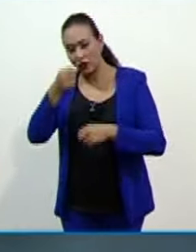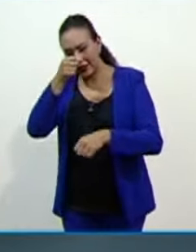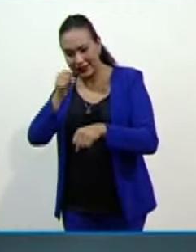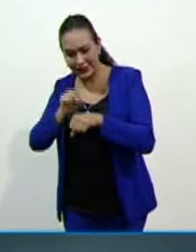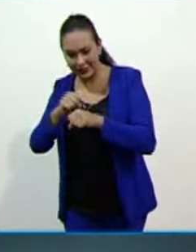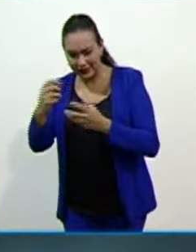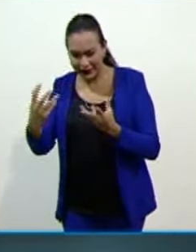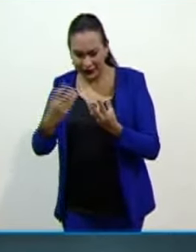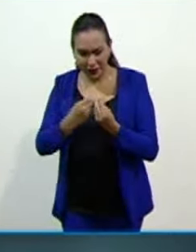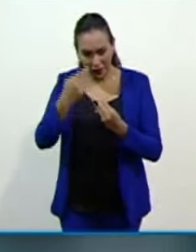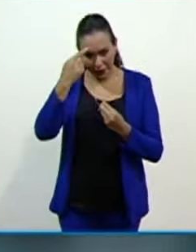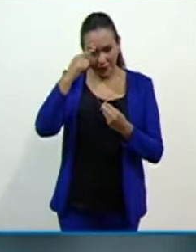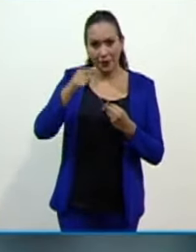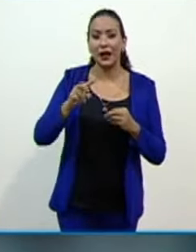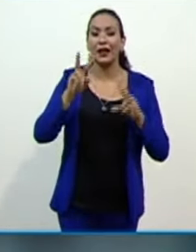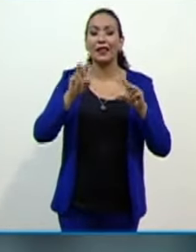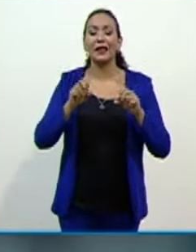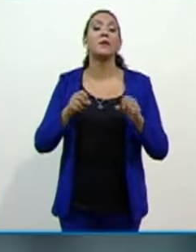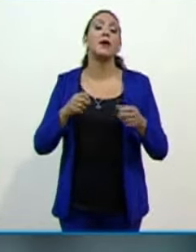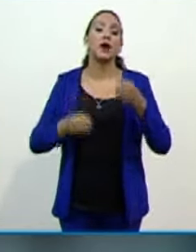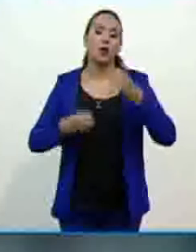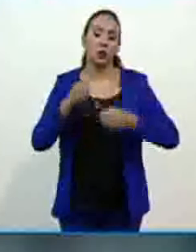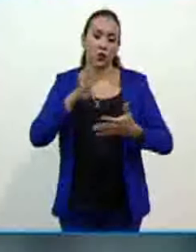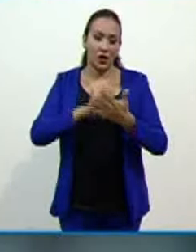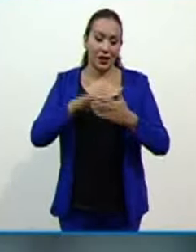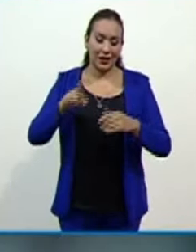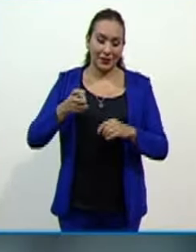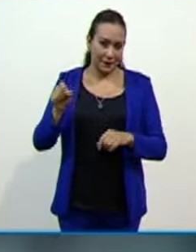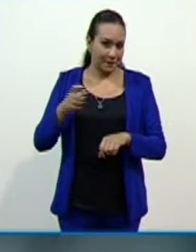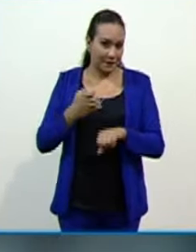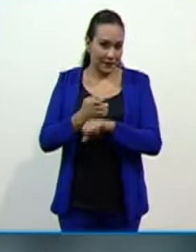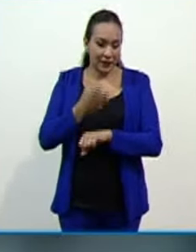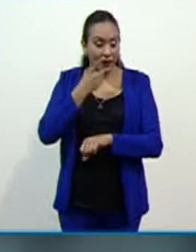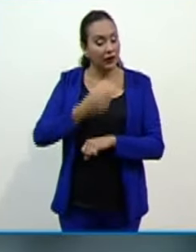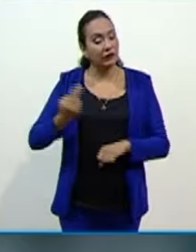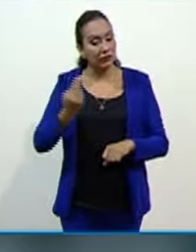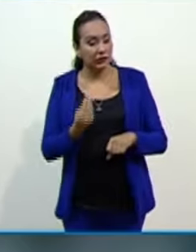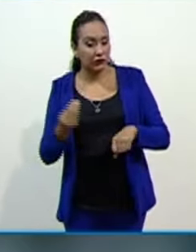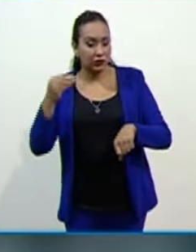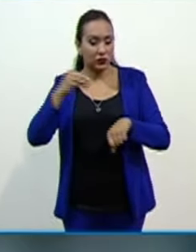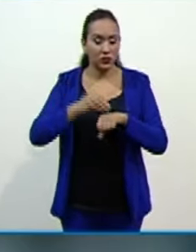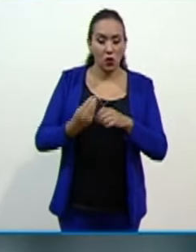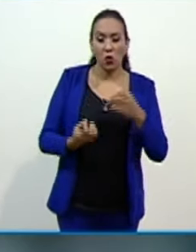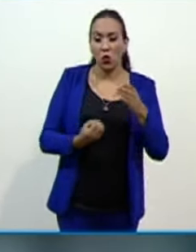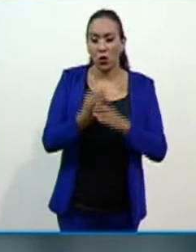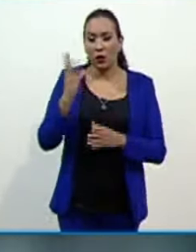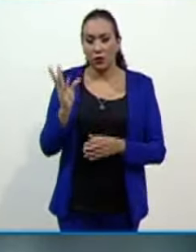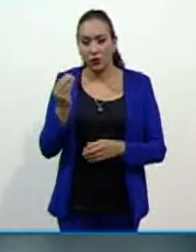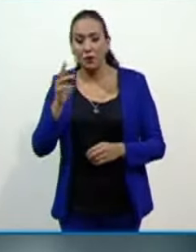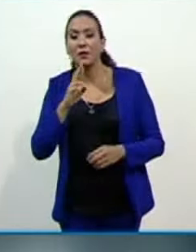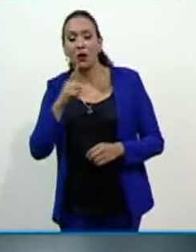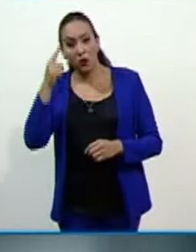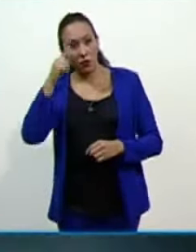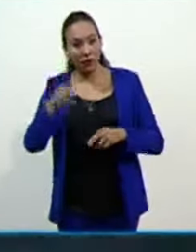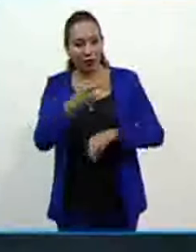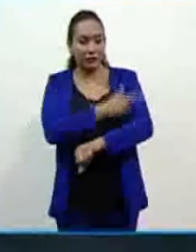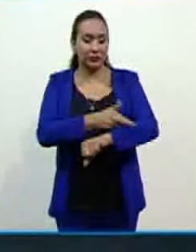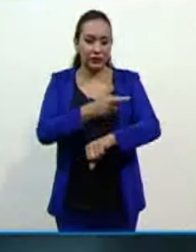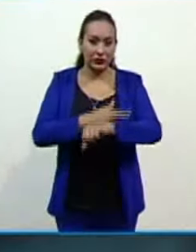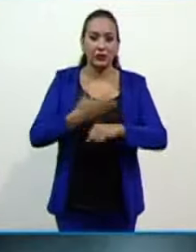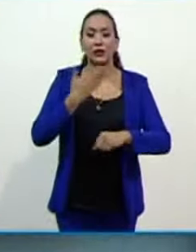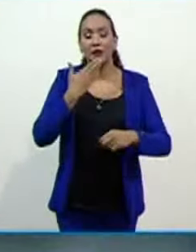Consolidación del Sistema de Justicia Penal en el Estado, en la que se acordó modernizar las estructuras, los sistemas y procedimientos internos, así como